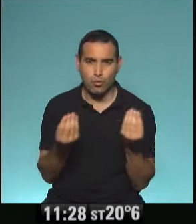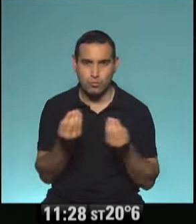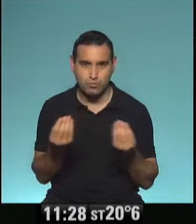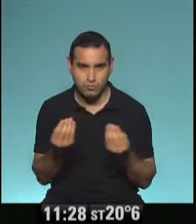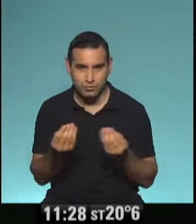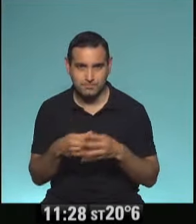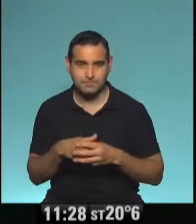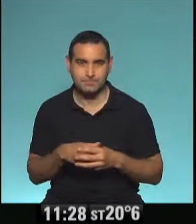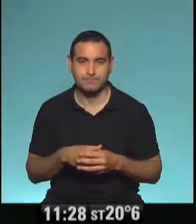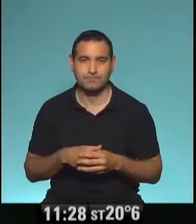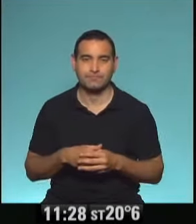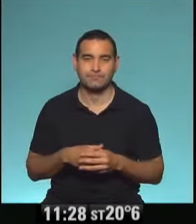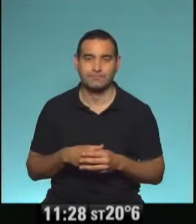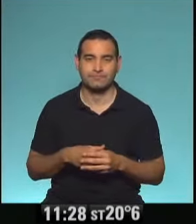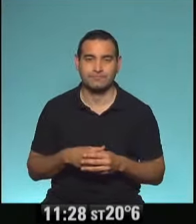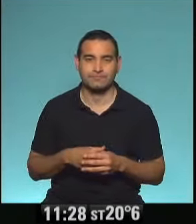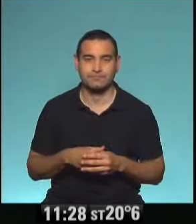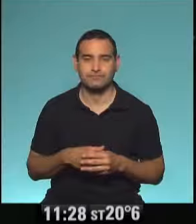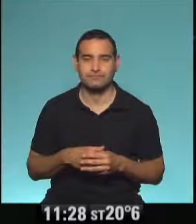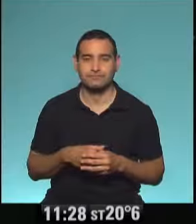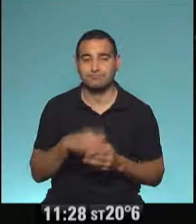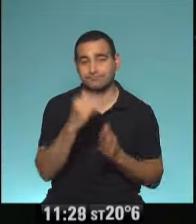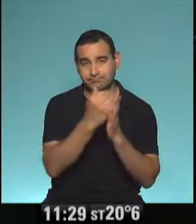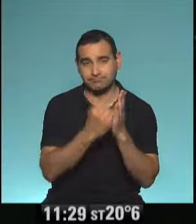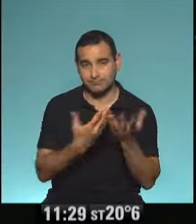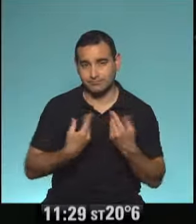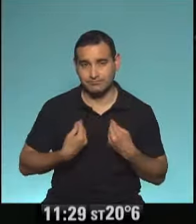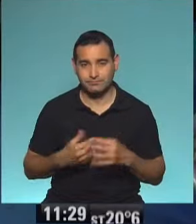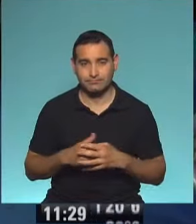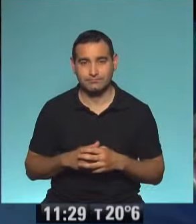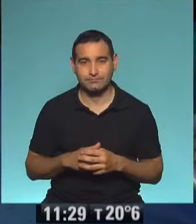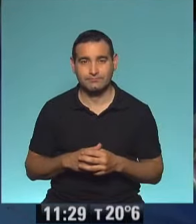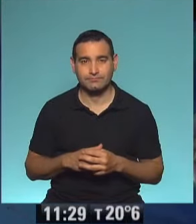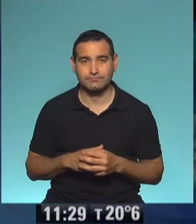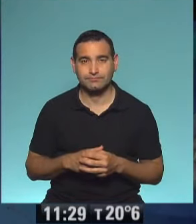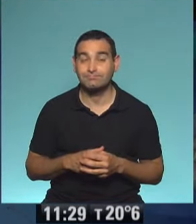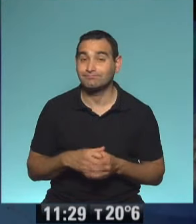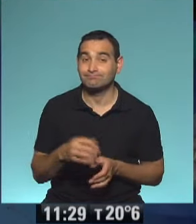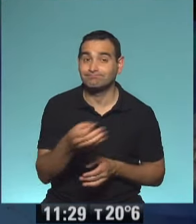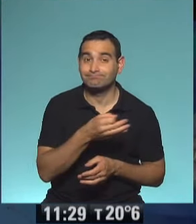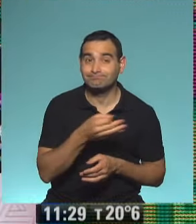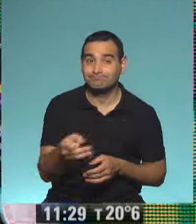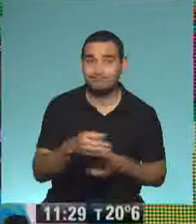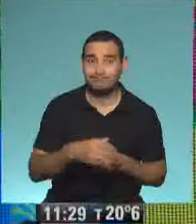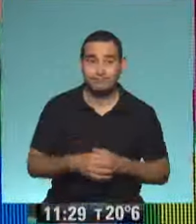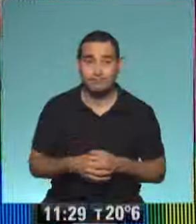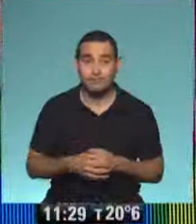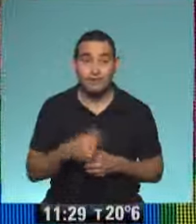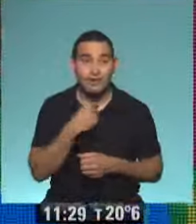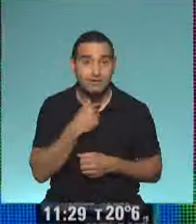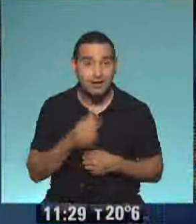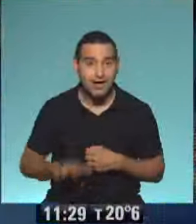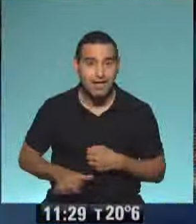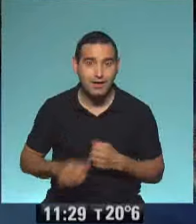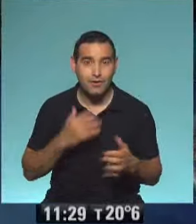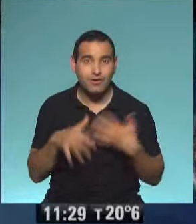y cómo se empieza a jugar, tengamos bien claro qué pasa en cada casillero. Exactamente. Así que, bueno, ya tienen ganas de jugar. Yo